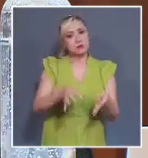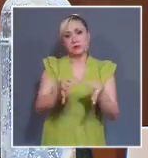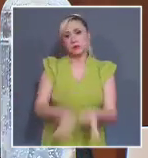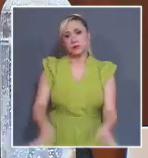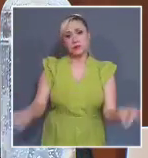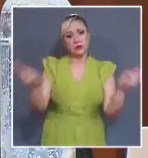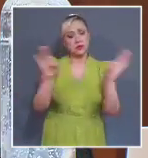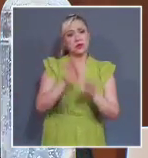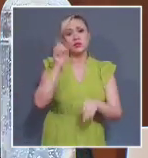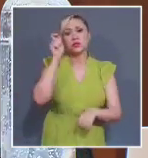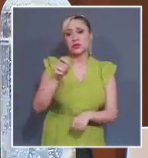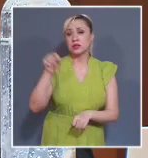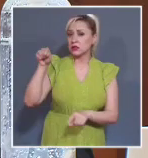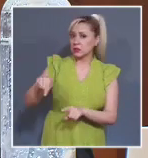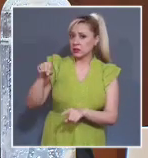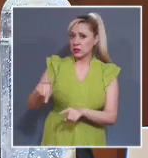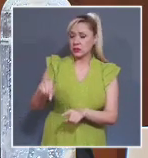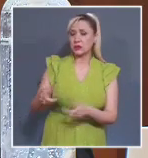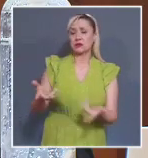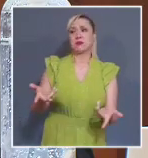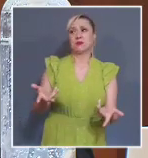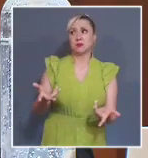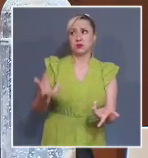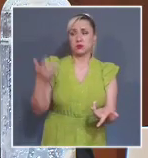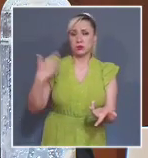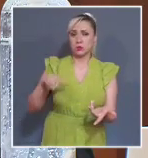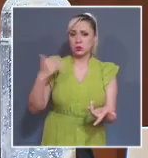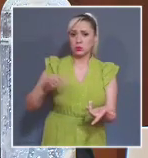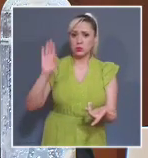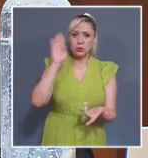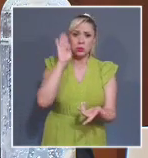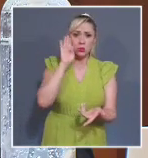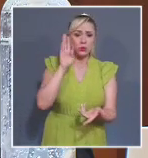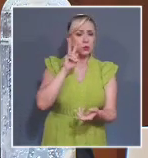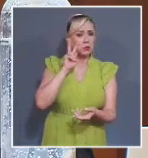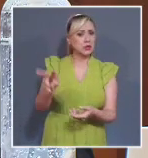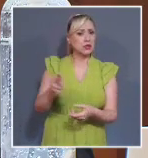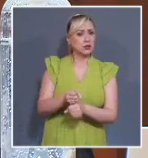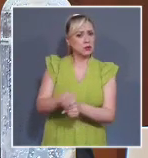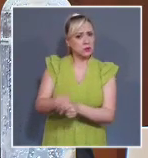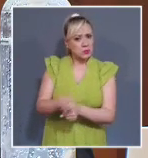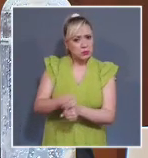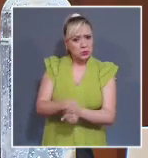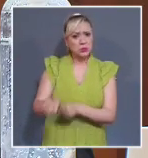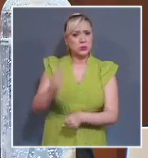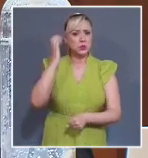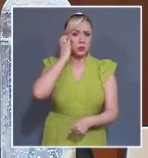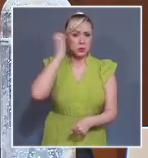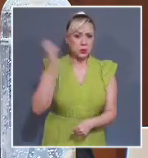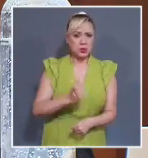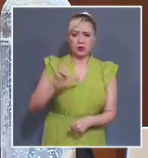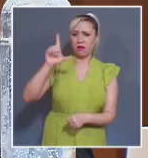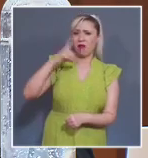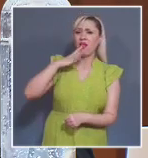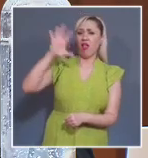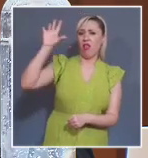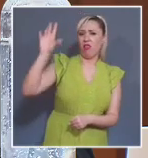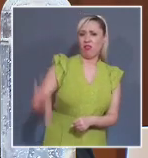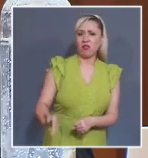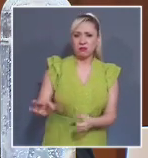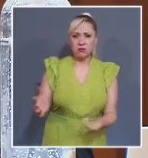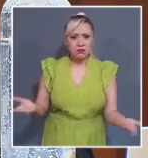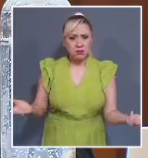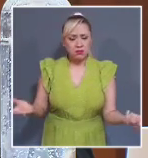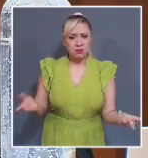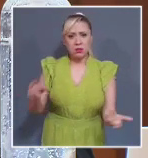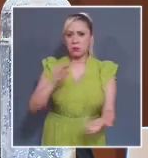caso a 3 relatorías: la Relatoría Especial sobre Tortura y otros tratos, penas crueles, inhumanos o degradantes, la Relatoría Especial sobre